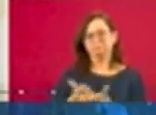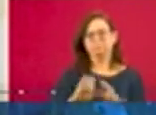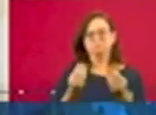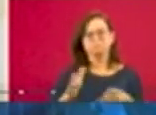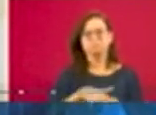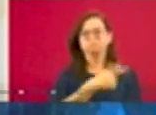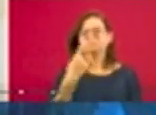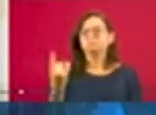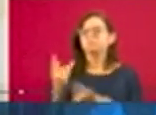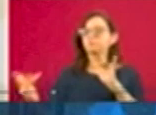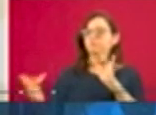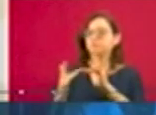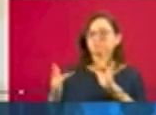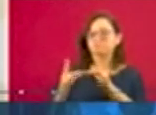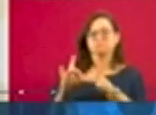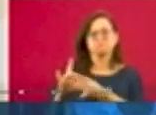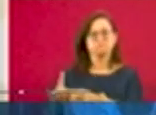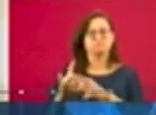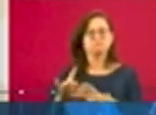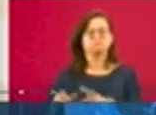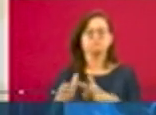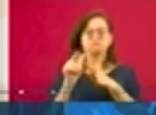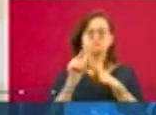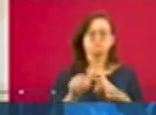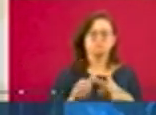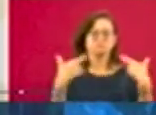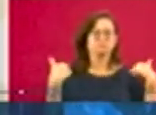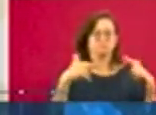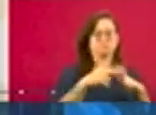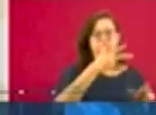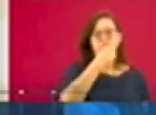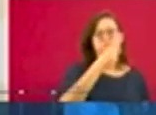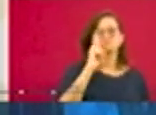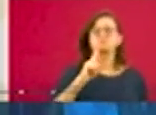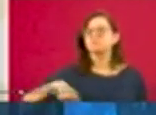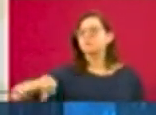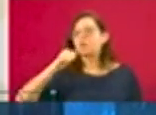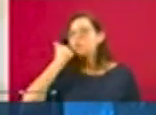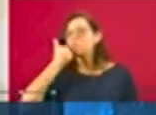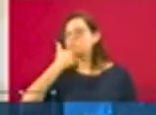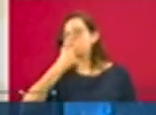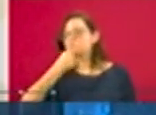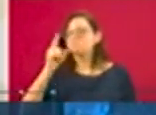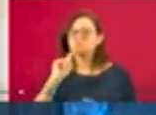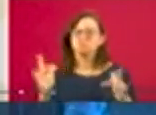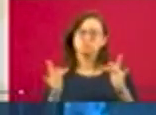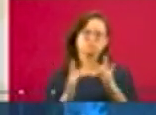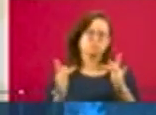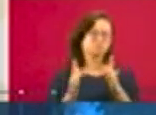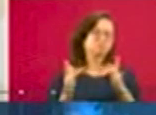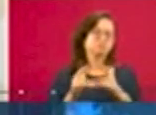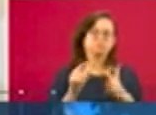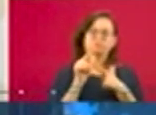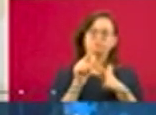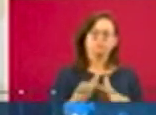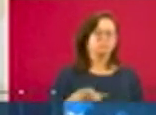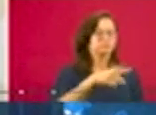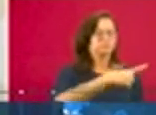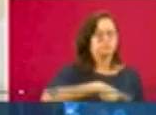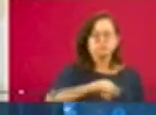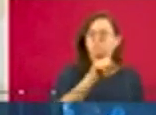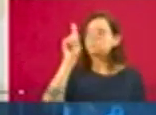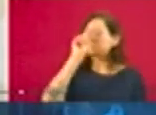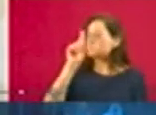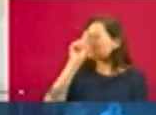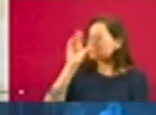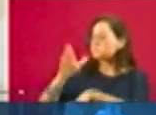sus alumnos. Regularmente una maestra, por ejemplo, de tercero de primaria, se queda en tercero y recibe cada